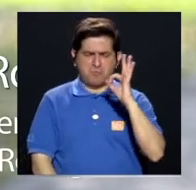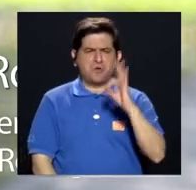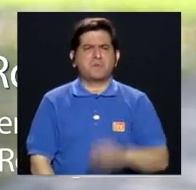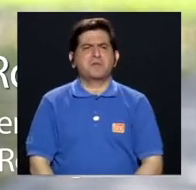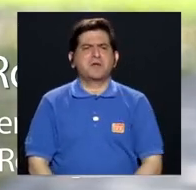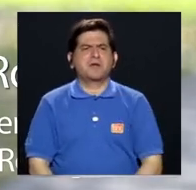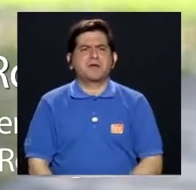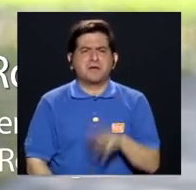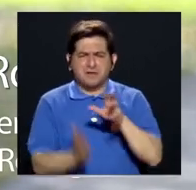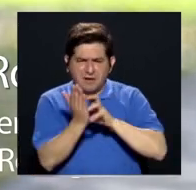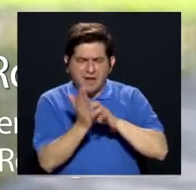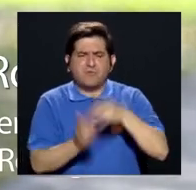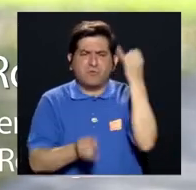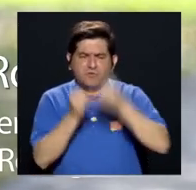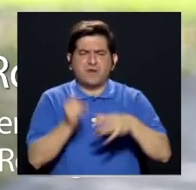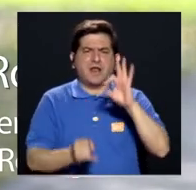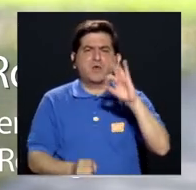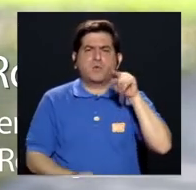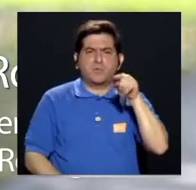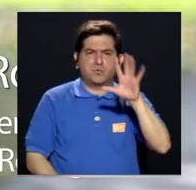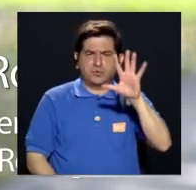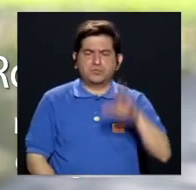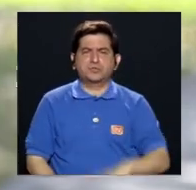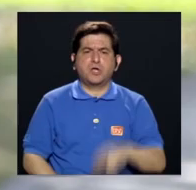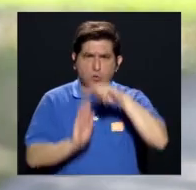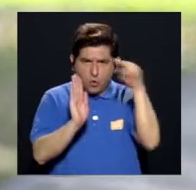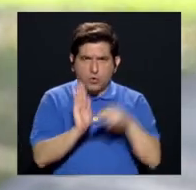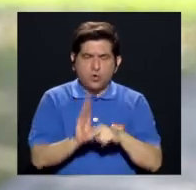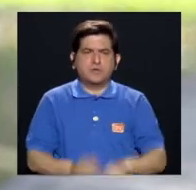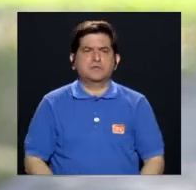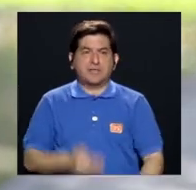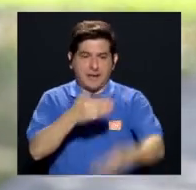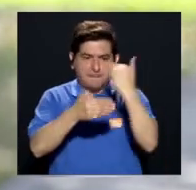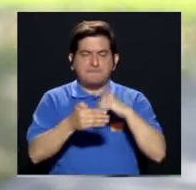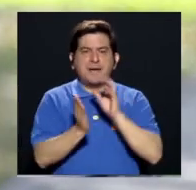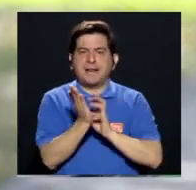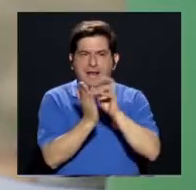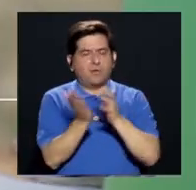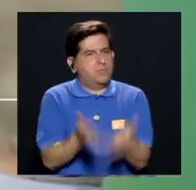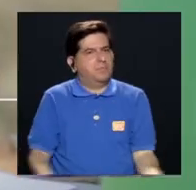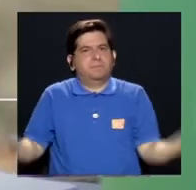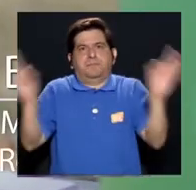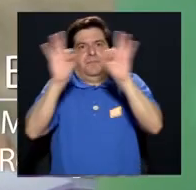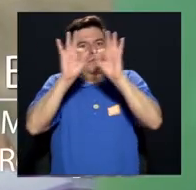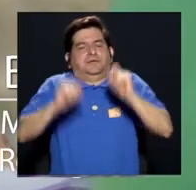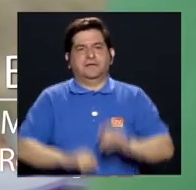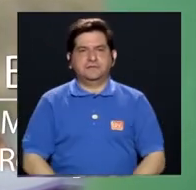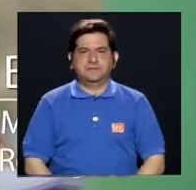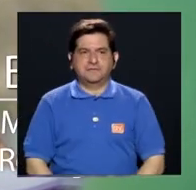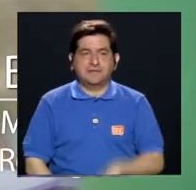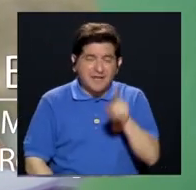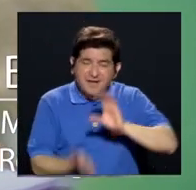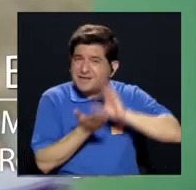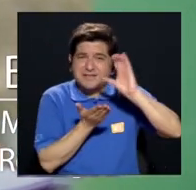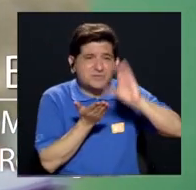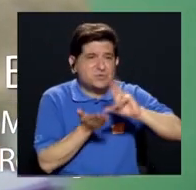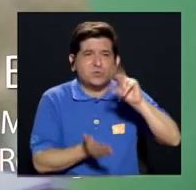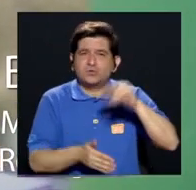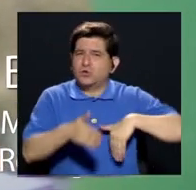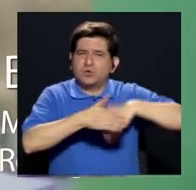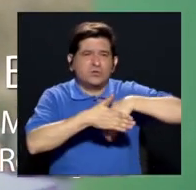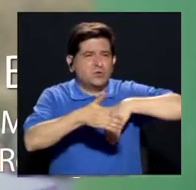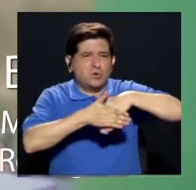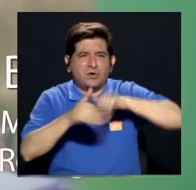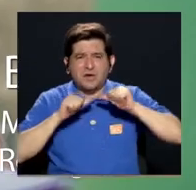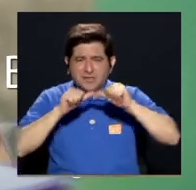este cálculo al final lo pasé con un promedio 9.5 y yo siento que precálculo fue clave para eso. Porque estos cursos no deben ser un